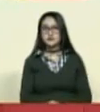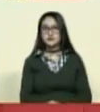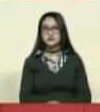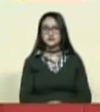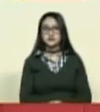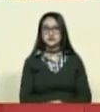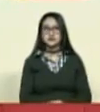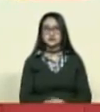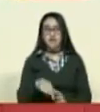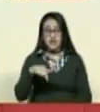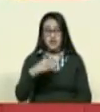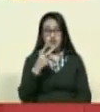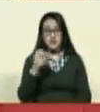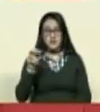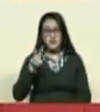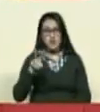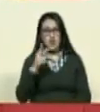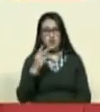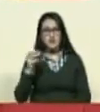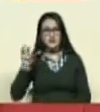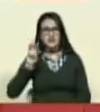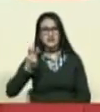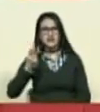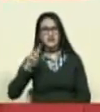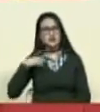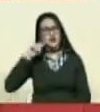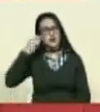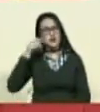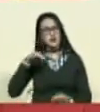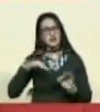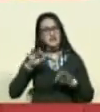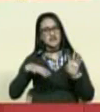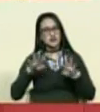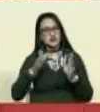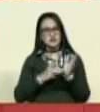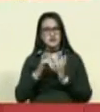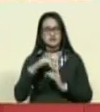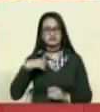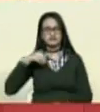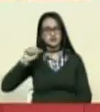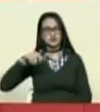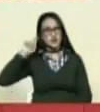Aquel 2002, 2003, pero yo recuerdo el 12, 13, 14 de abril.